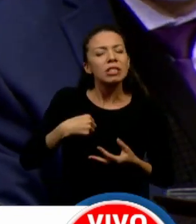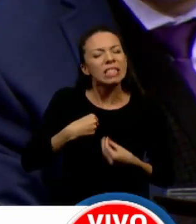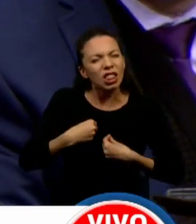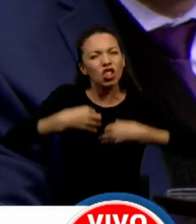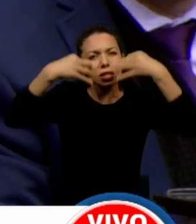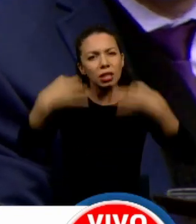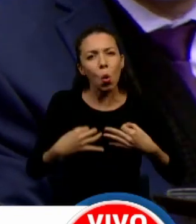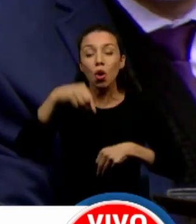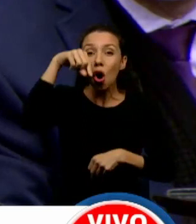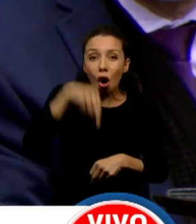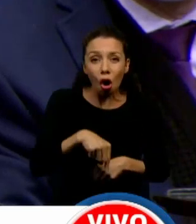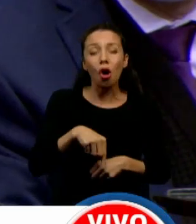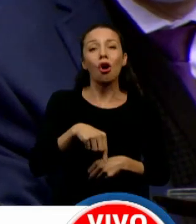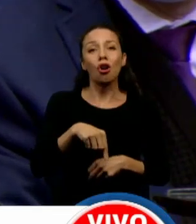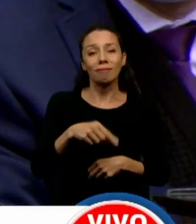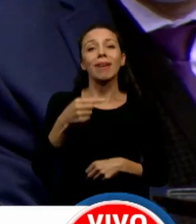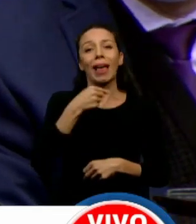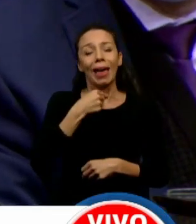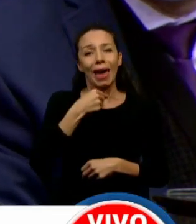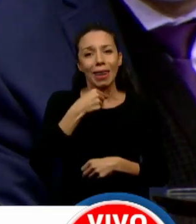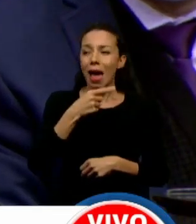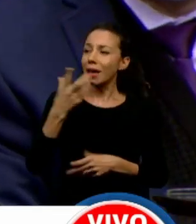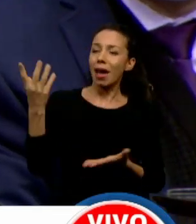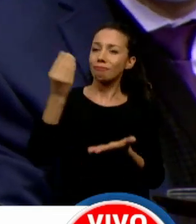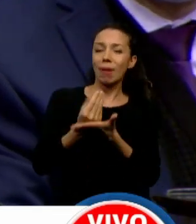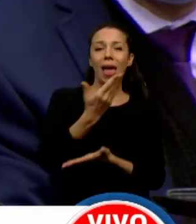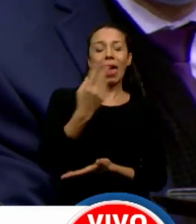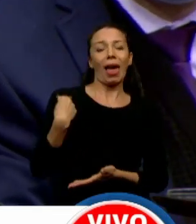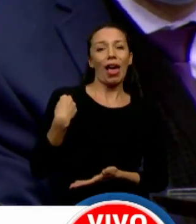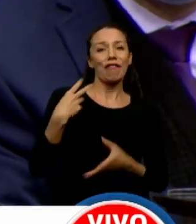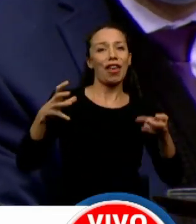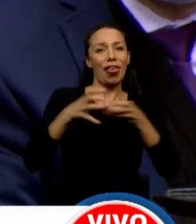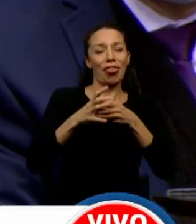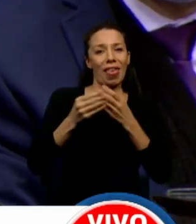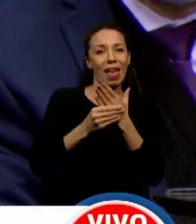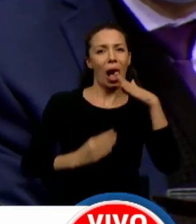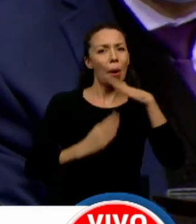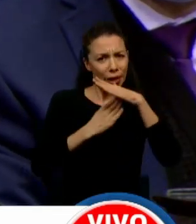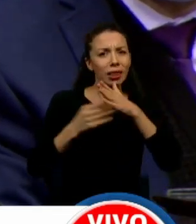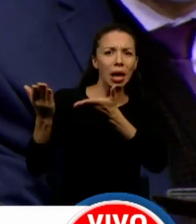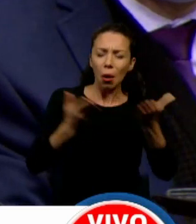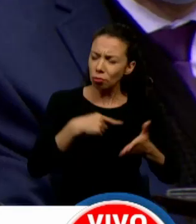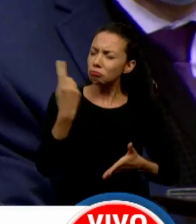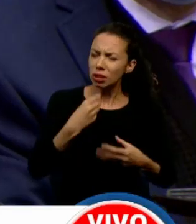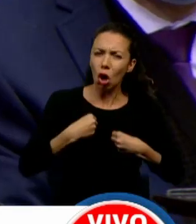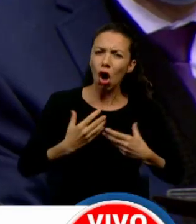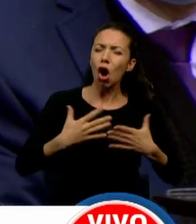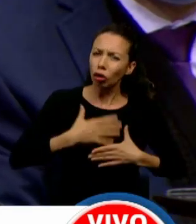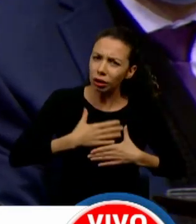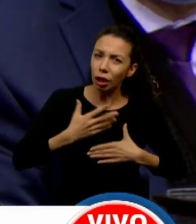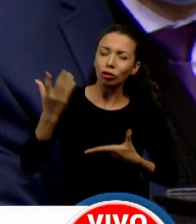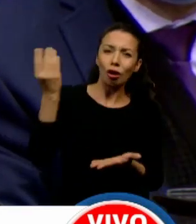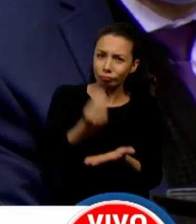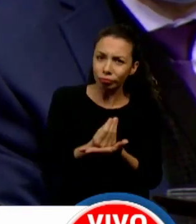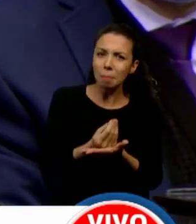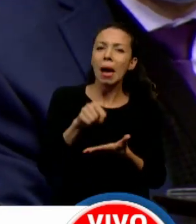de que hoy querían que venga el señor jefe de gabinete, y celebramos que haya venido, a dar inicio a la campaña